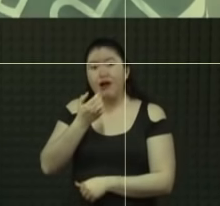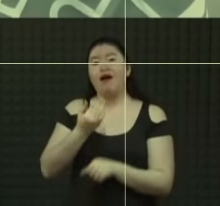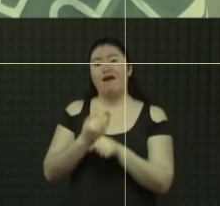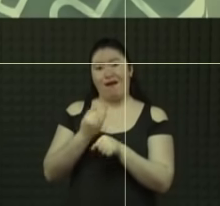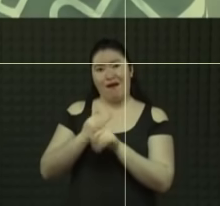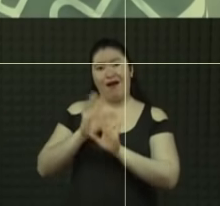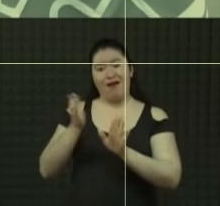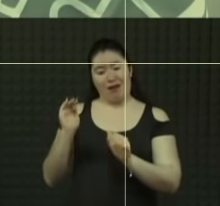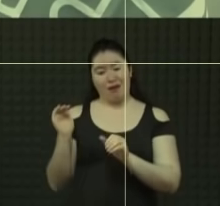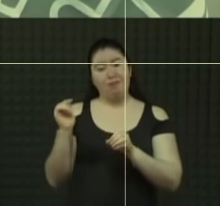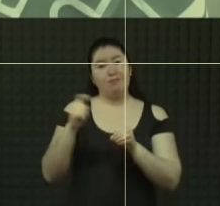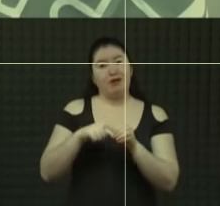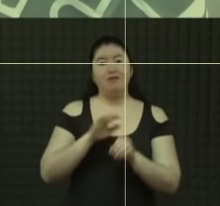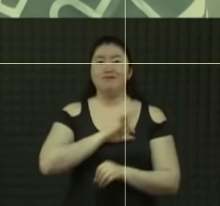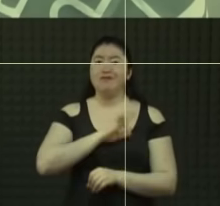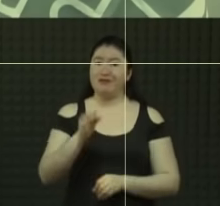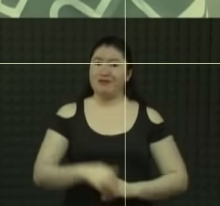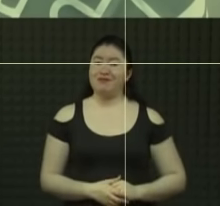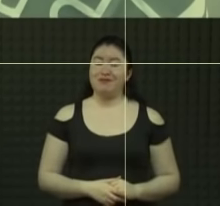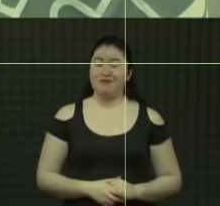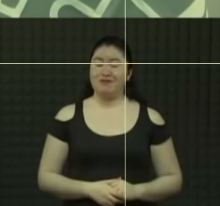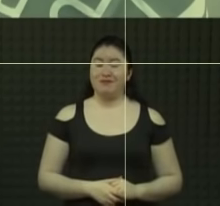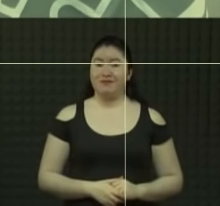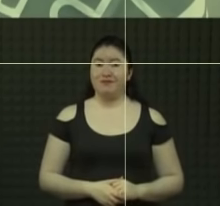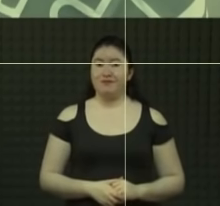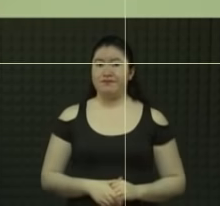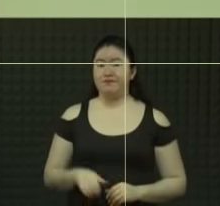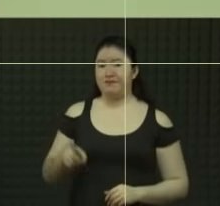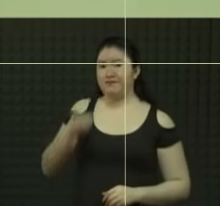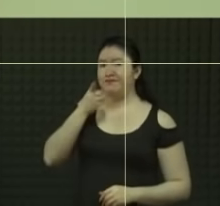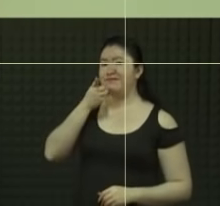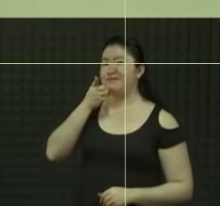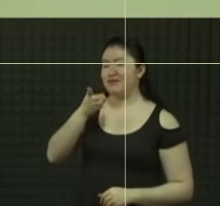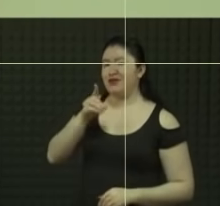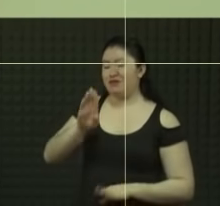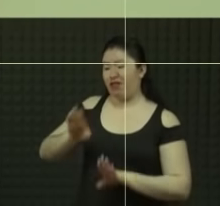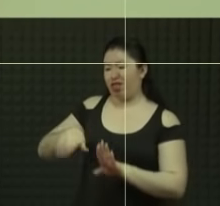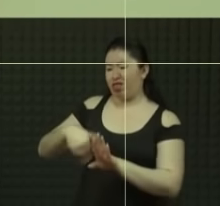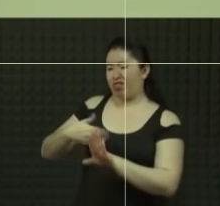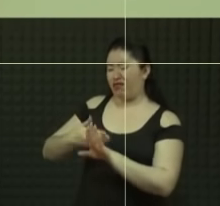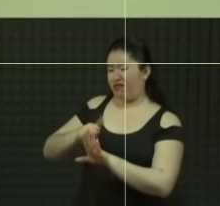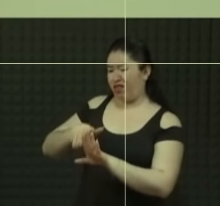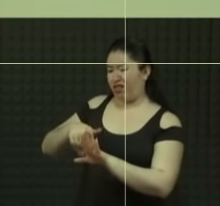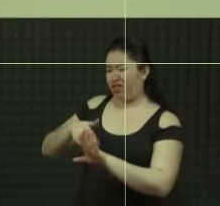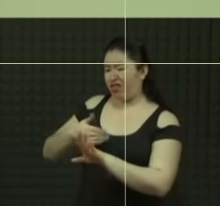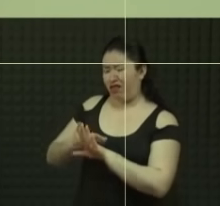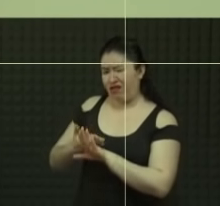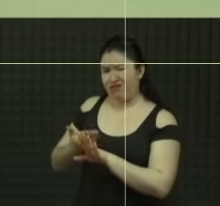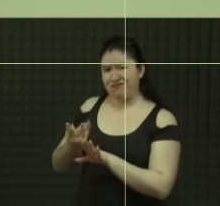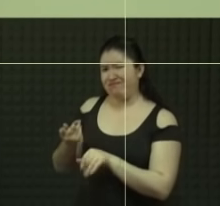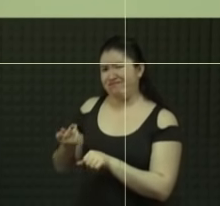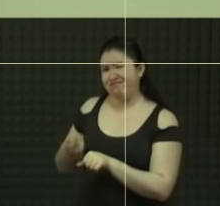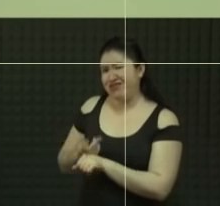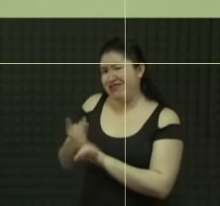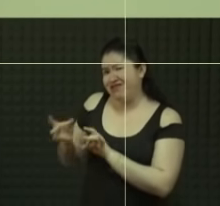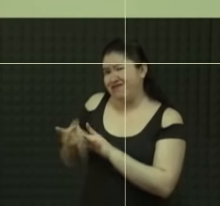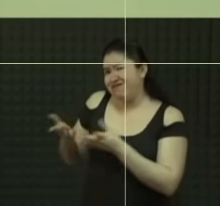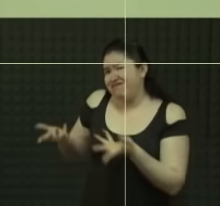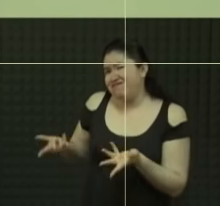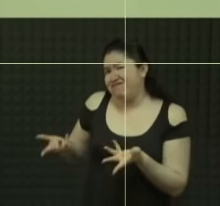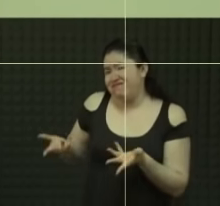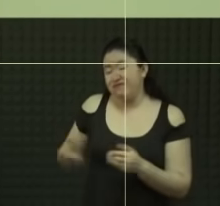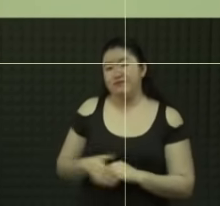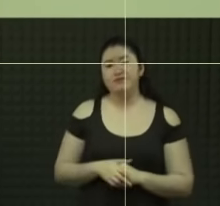posibilidad. Usted señala que le han atacado. ¿A qué se refiere con esto, doctora? ¿Ataques en las redes,